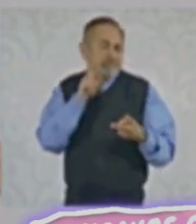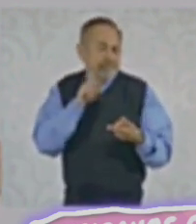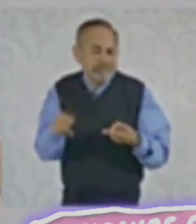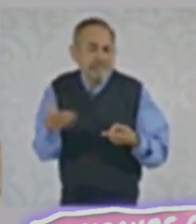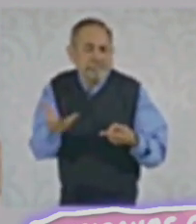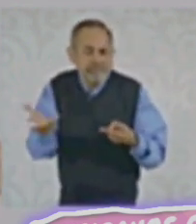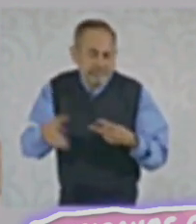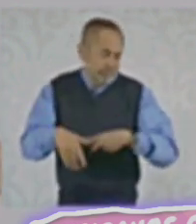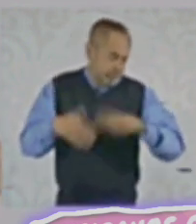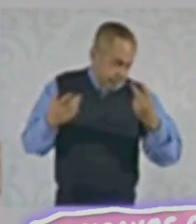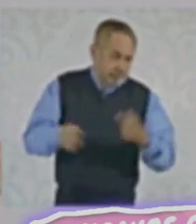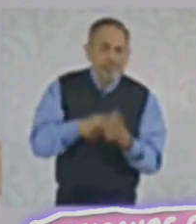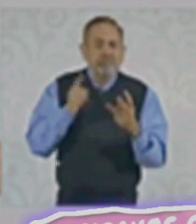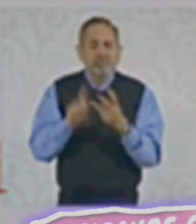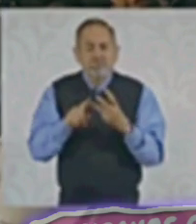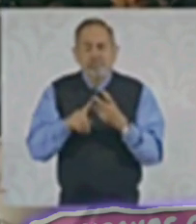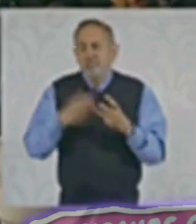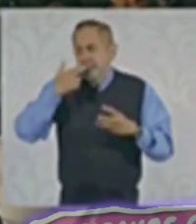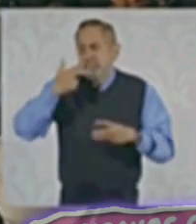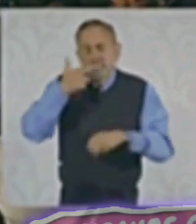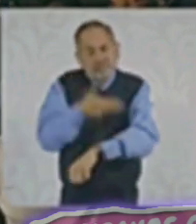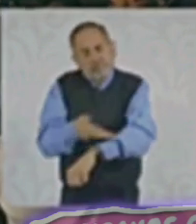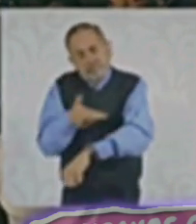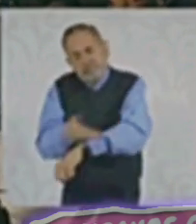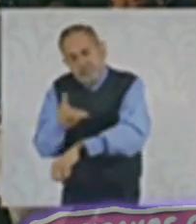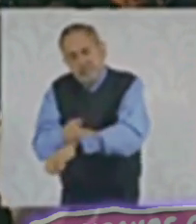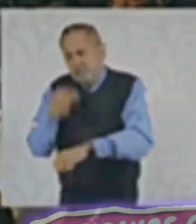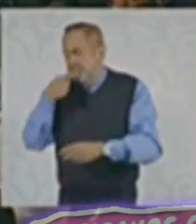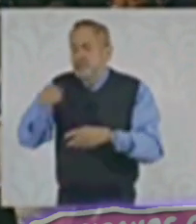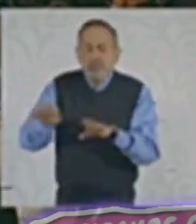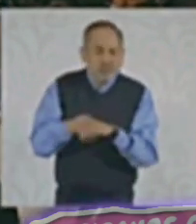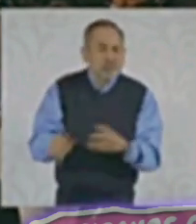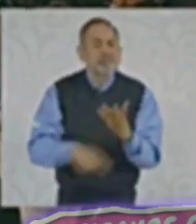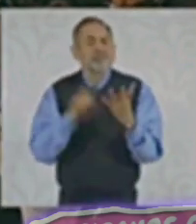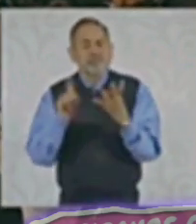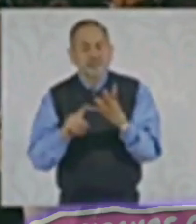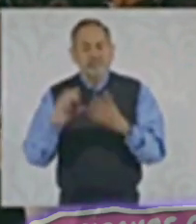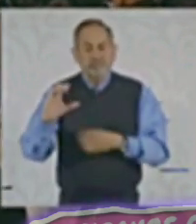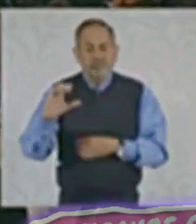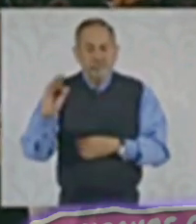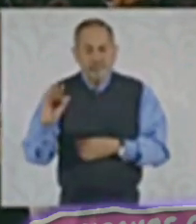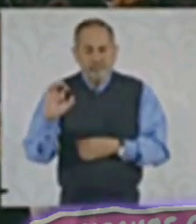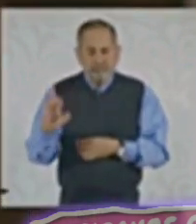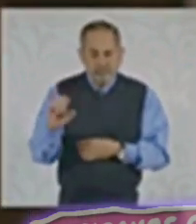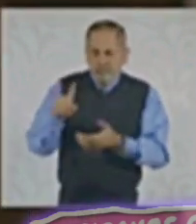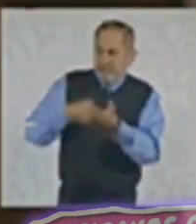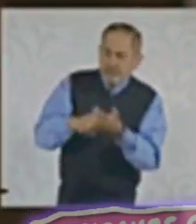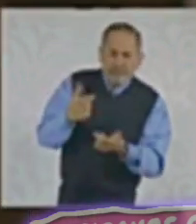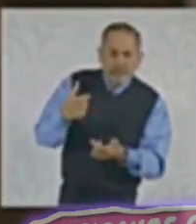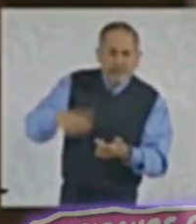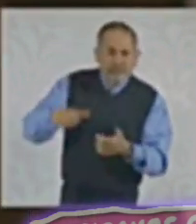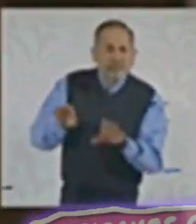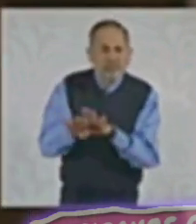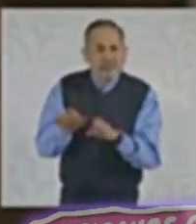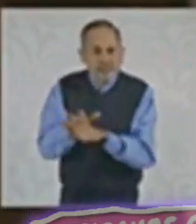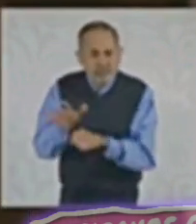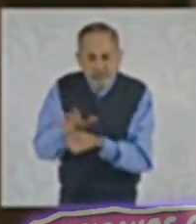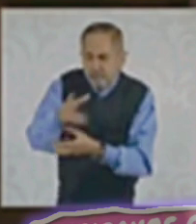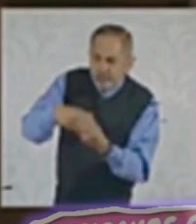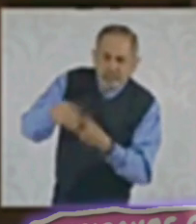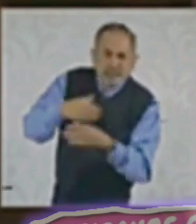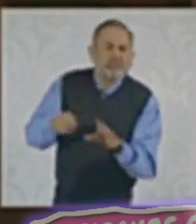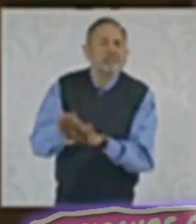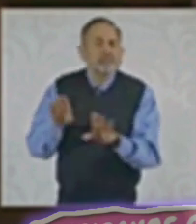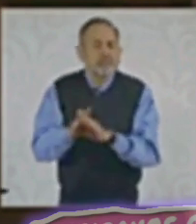cómo todavía mejorar las finanzas de Pemex. CFE tiene finanzas, la verdad, muy buenas,